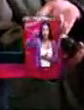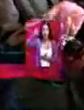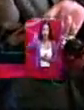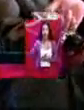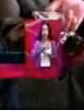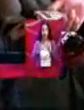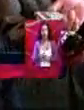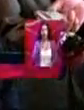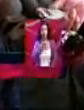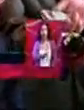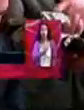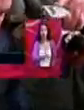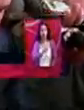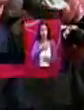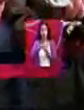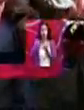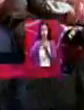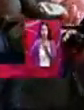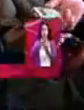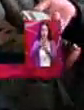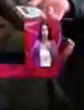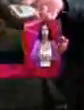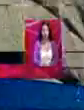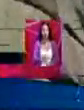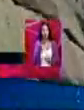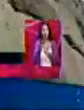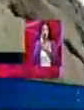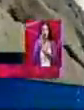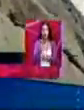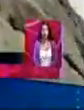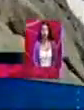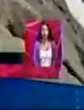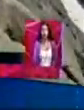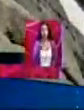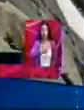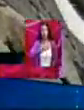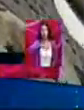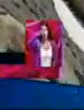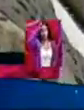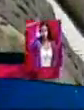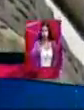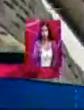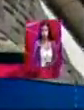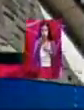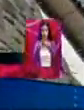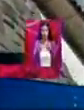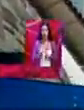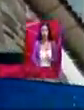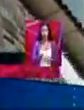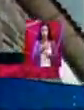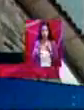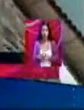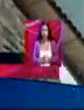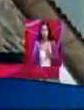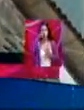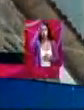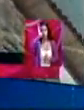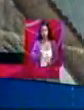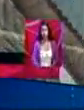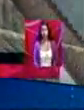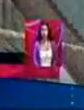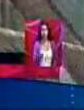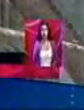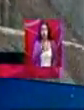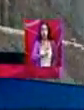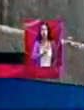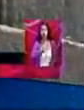con muchos alcaldes provinciales, ha asegurado su presencia el alcalde del Cusco, con algunos alcaldes distritales de la ciudad del Cusco, el